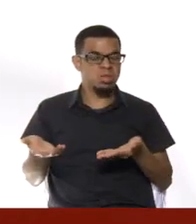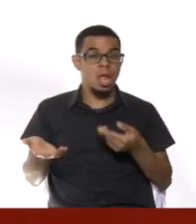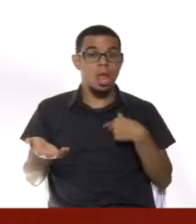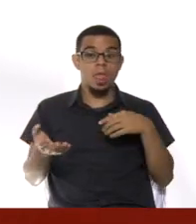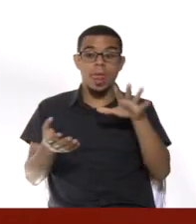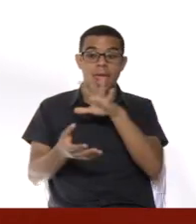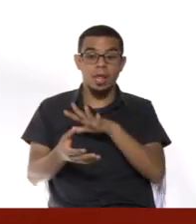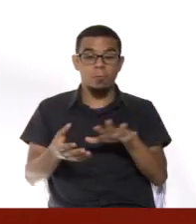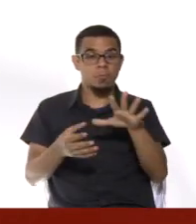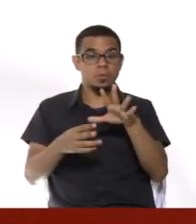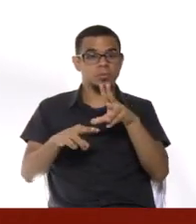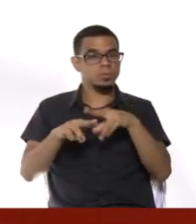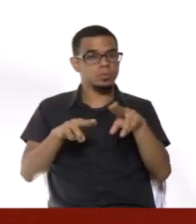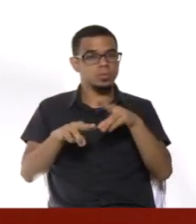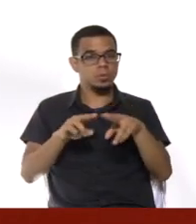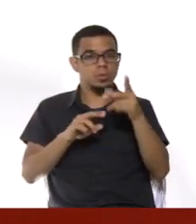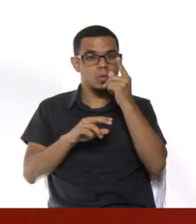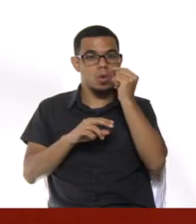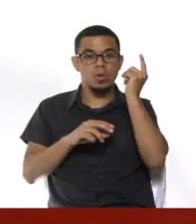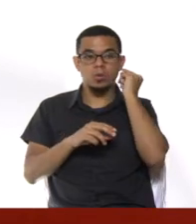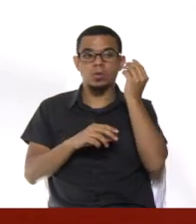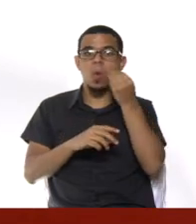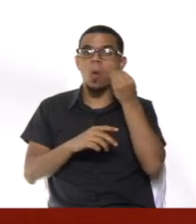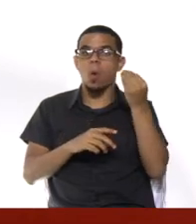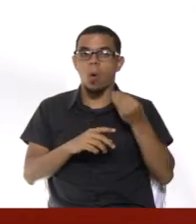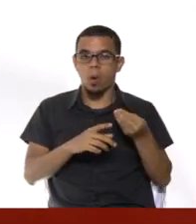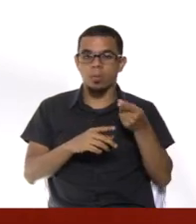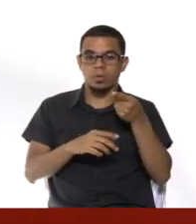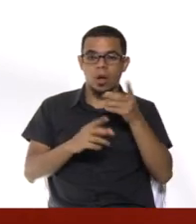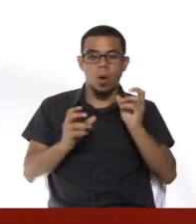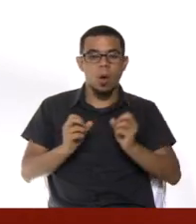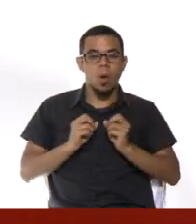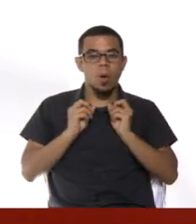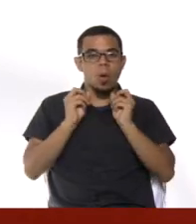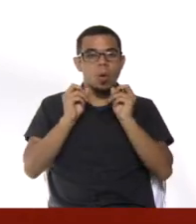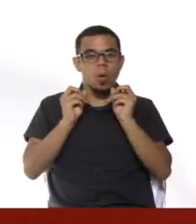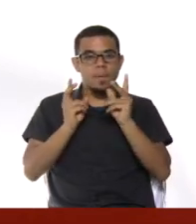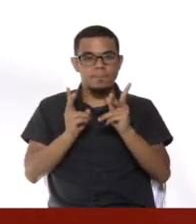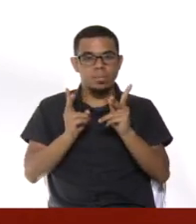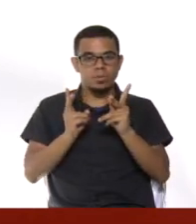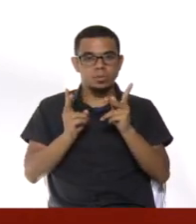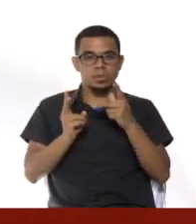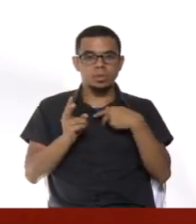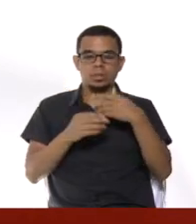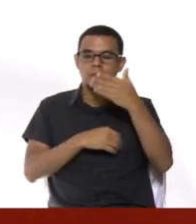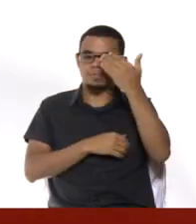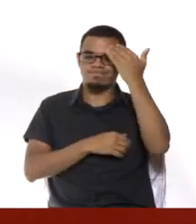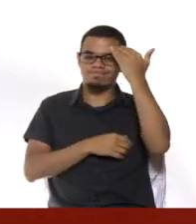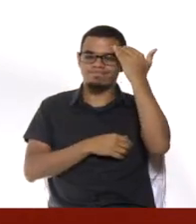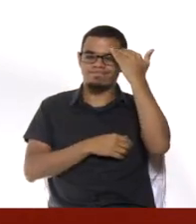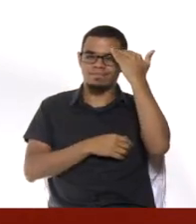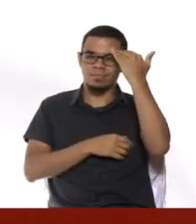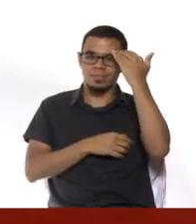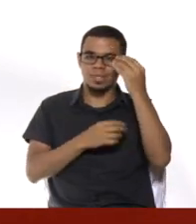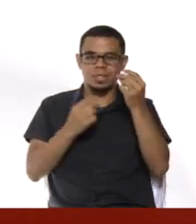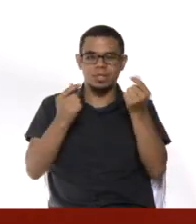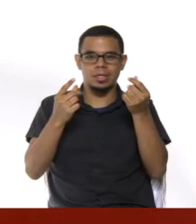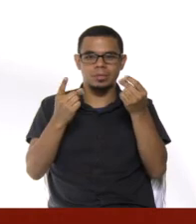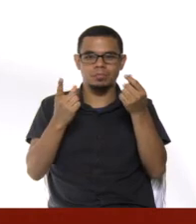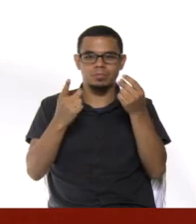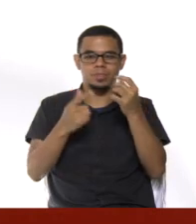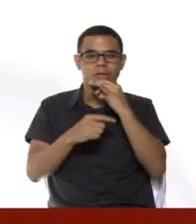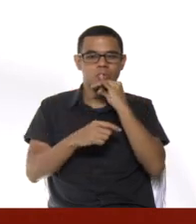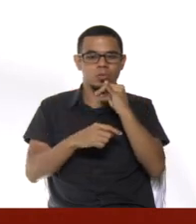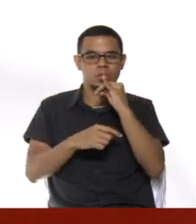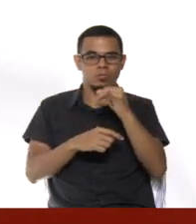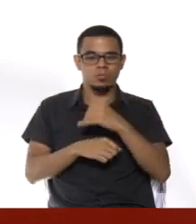Que todos los niños, niñas y adolescentes tengan la oportunidad de mantenerse informados, que no solo